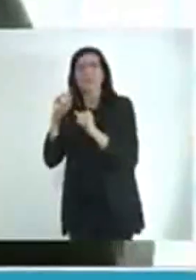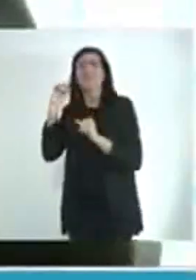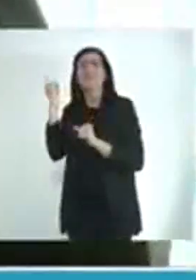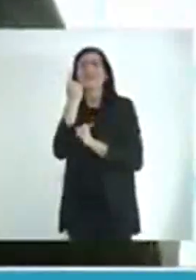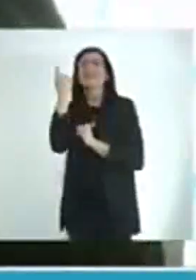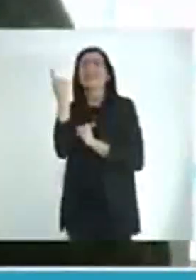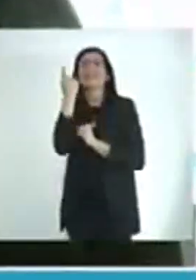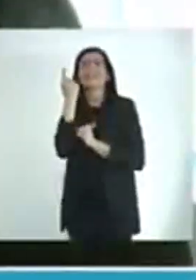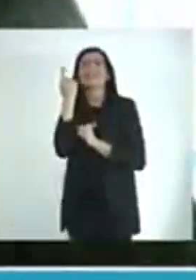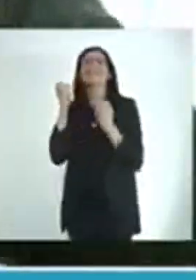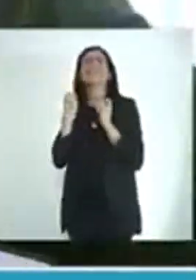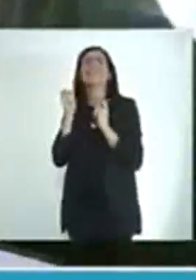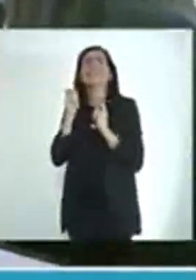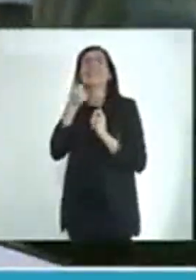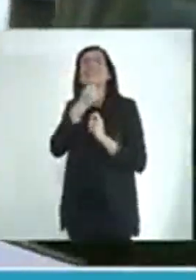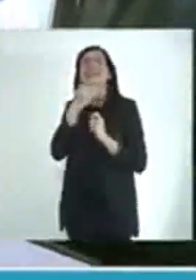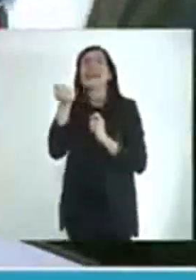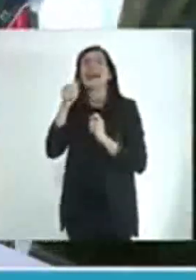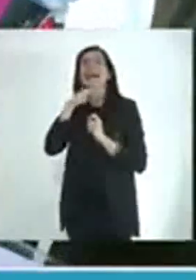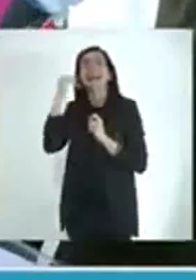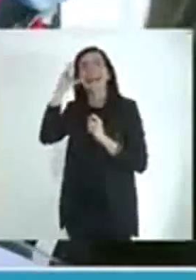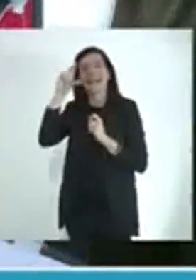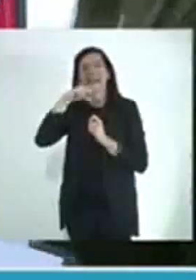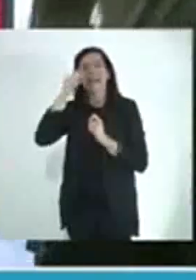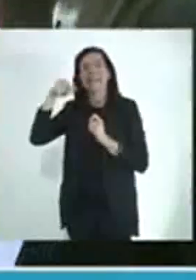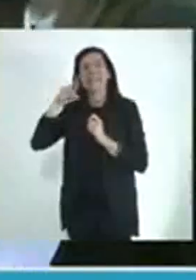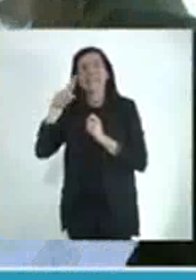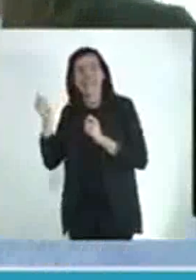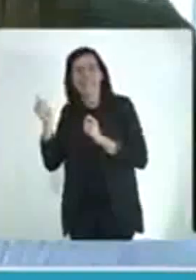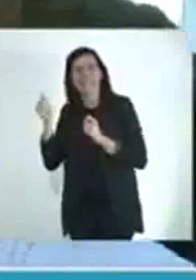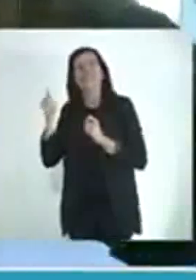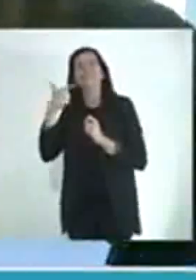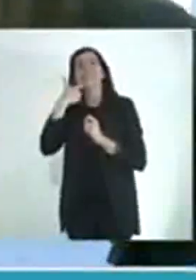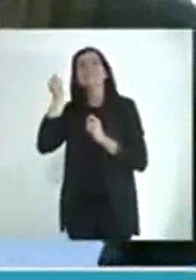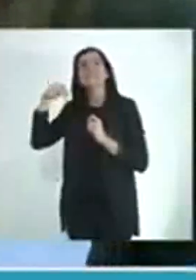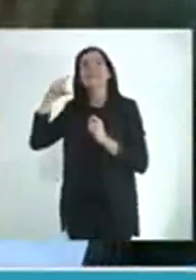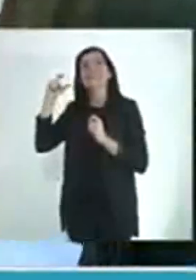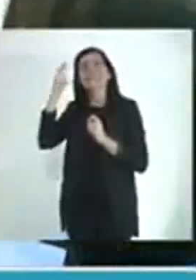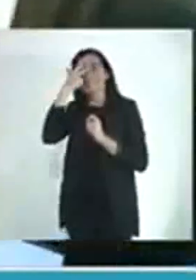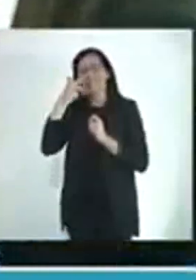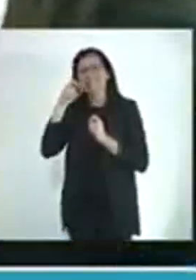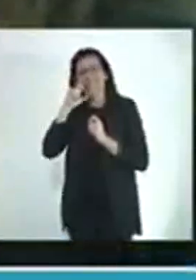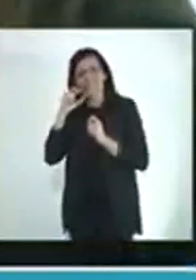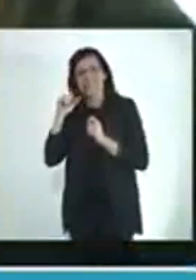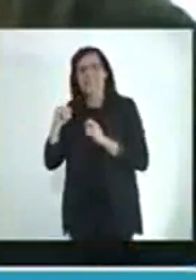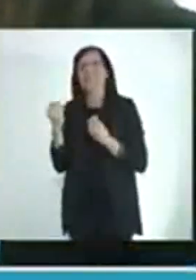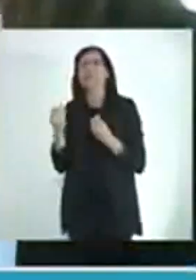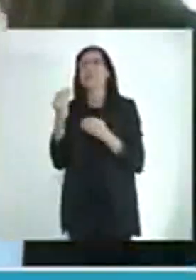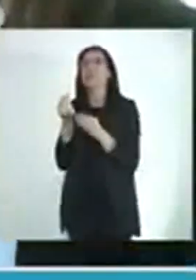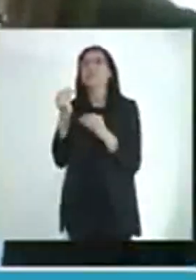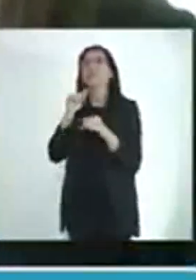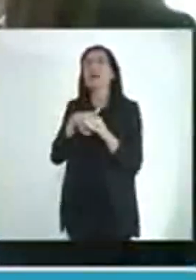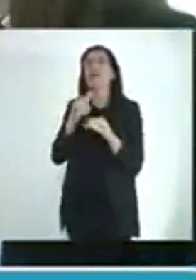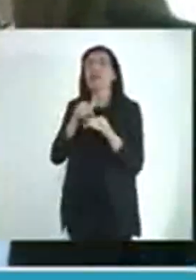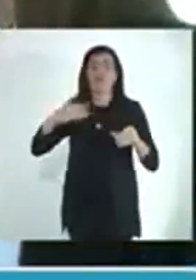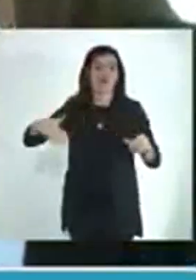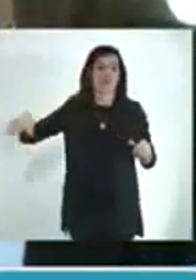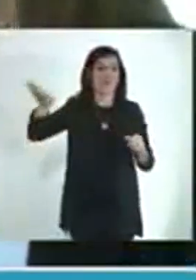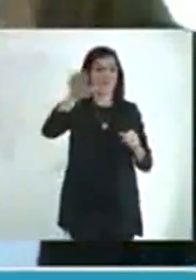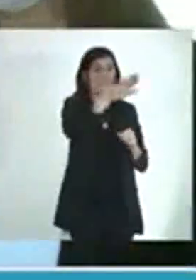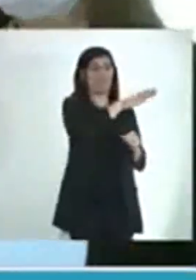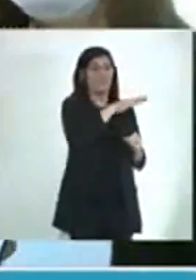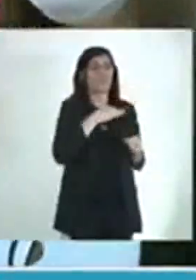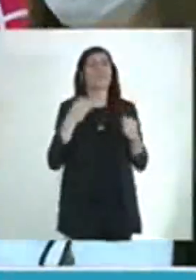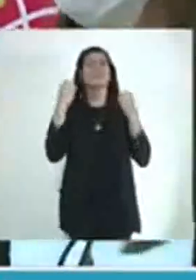coordinadora, la licenciada Alejandra Sánchez, que está aquí para contarnos, bueno, cómo es trabajar en el Centro de Innovación. Bueno, ¿qué tal? Buen día a